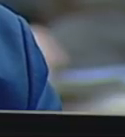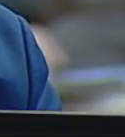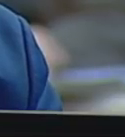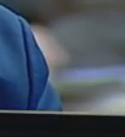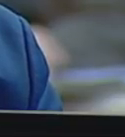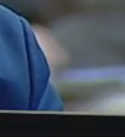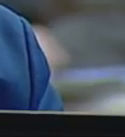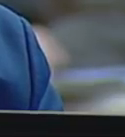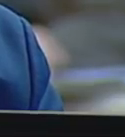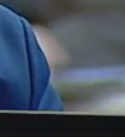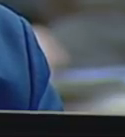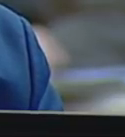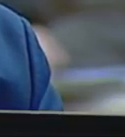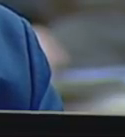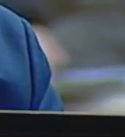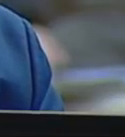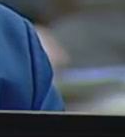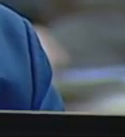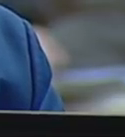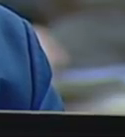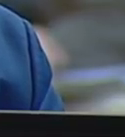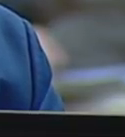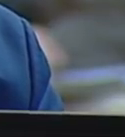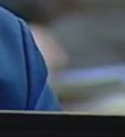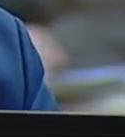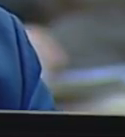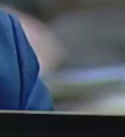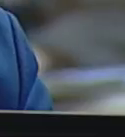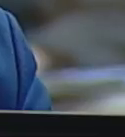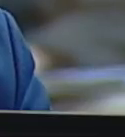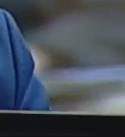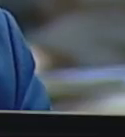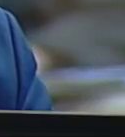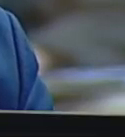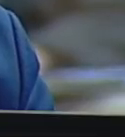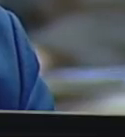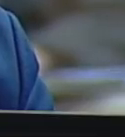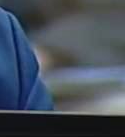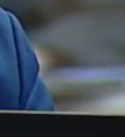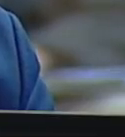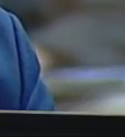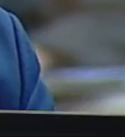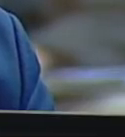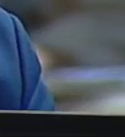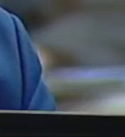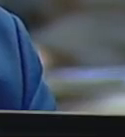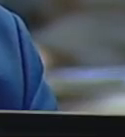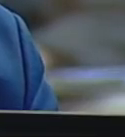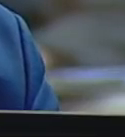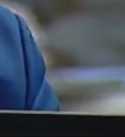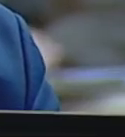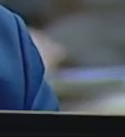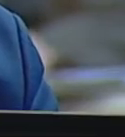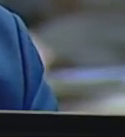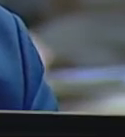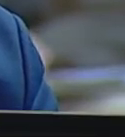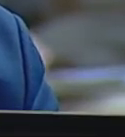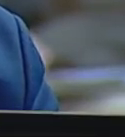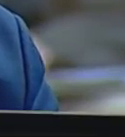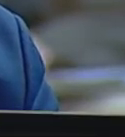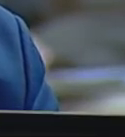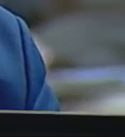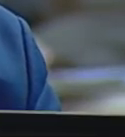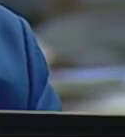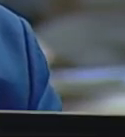y ley antes relacionada para adecuar la normativa vigente en lo relativo